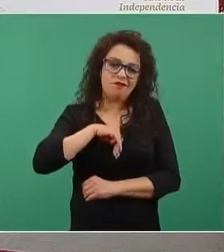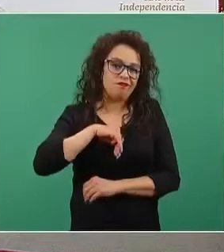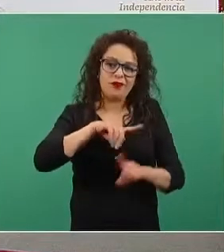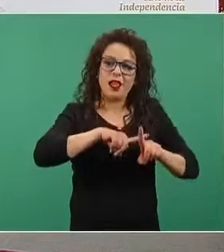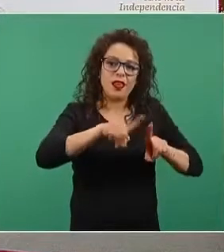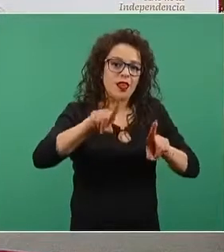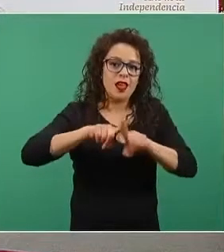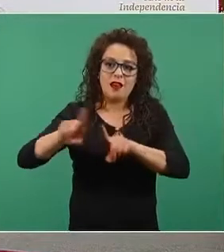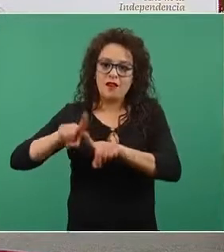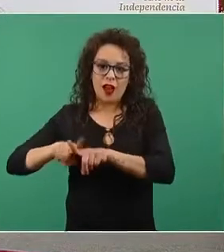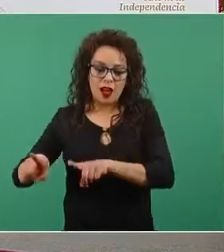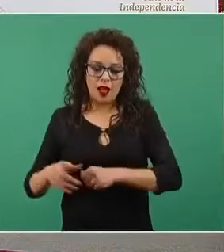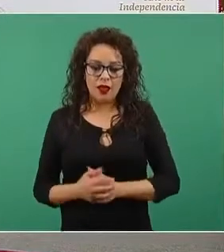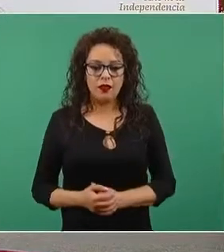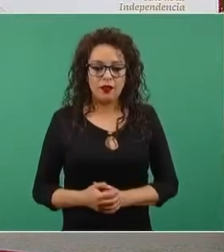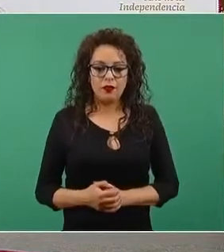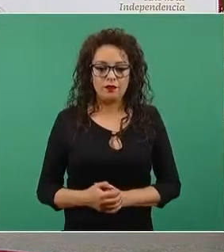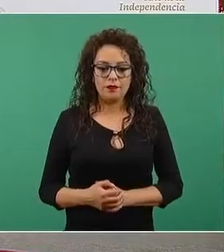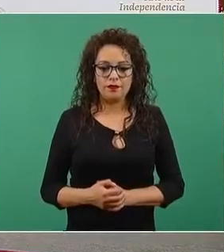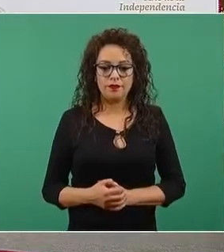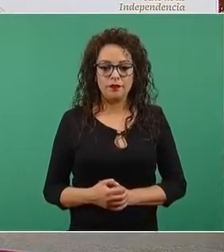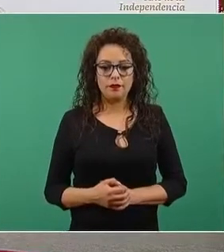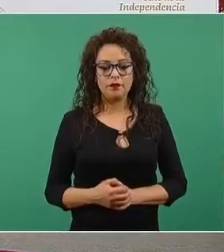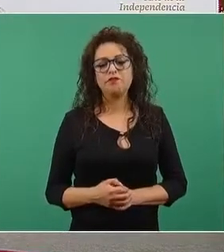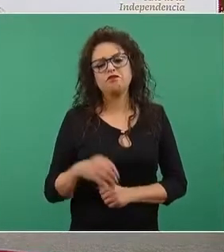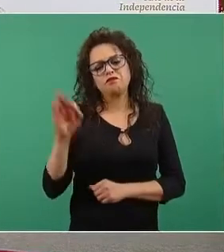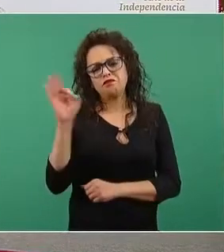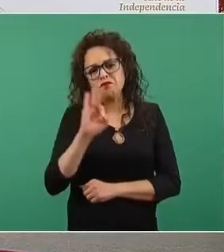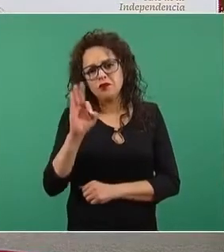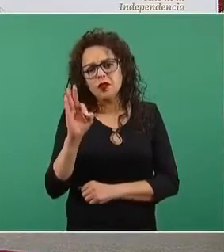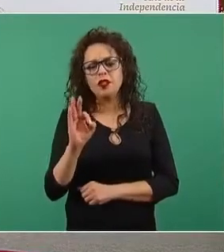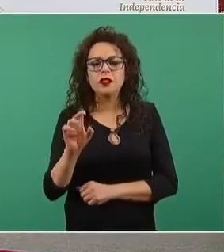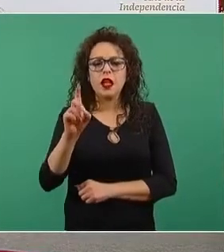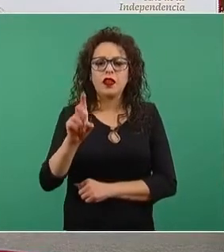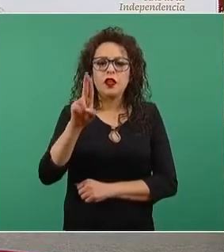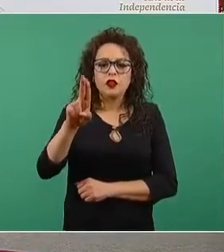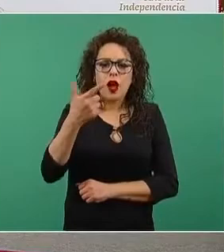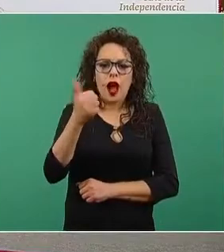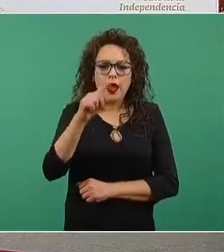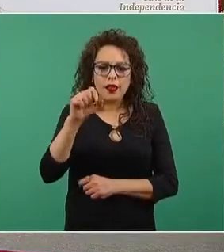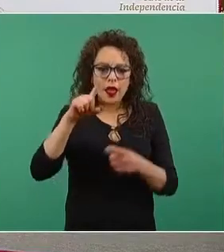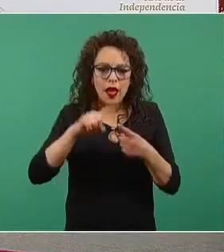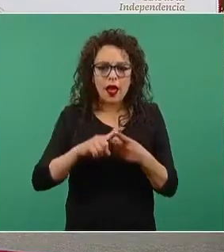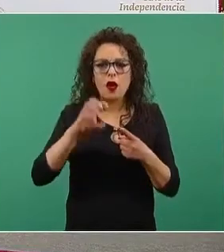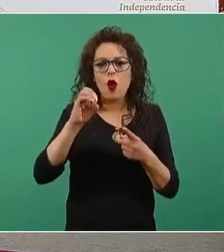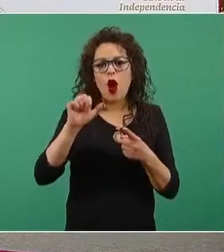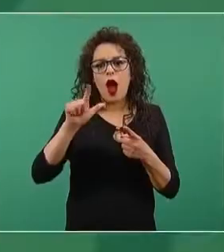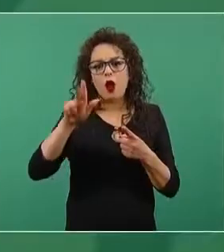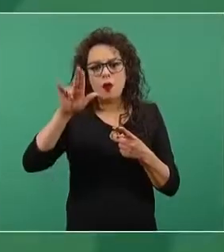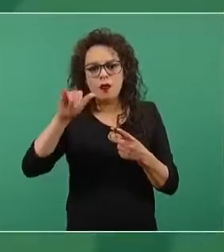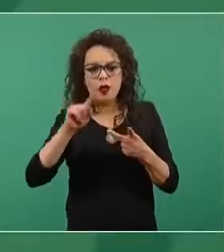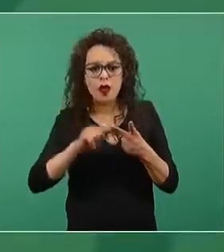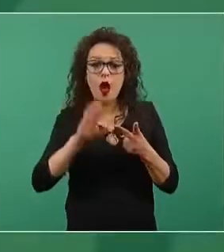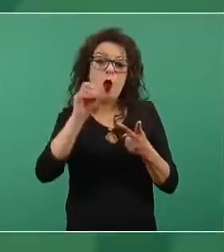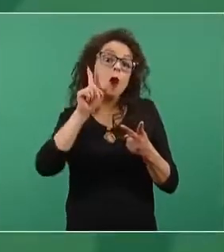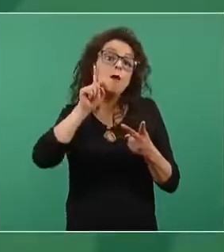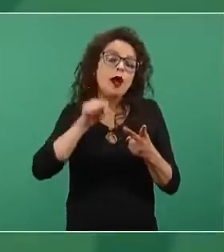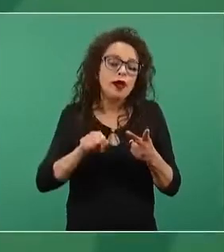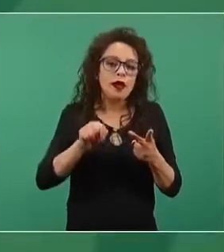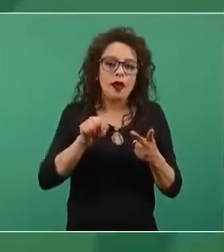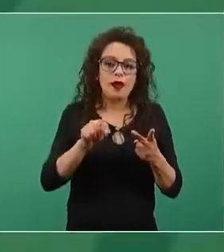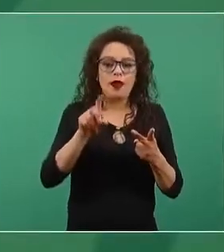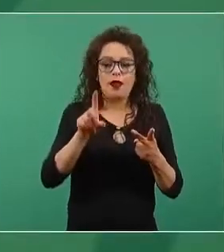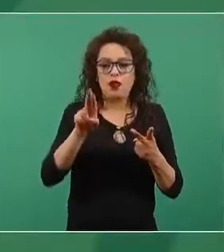doctor Gatell obviamente lo aclarará, al igual que el doctor Alomía o el día de mañana el doctor Ricardo Cortés, el mismo